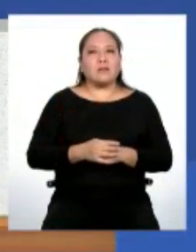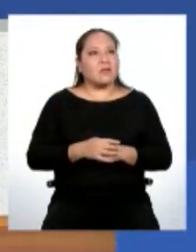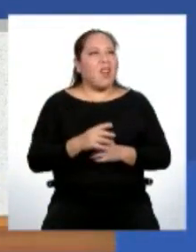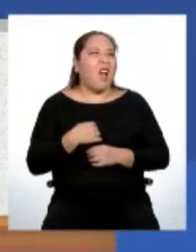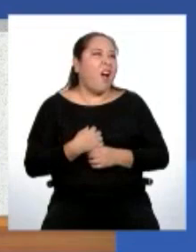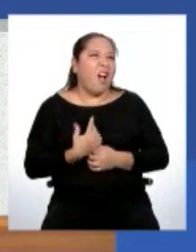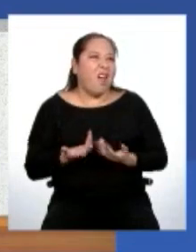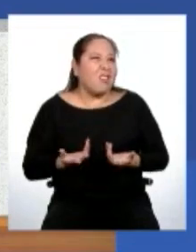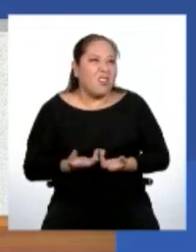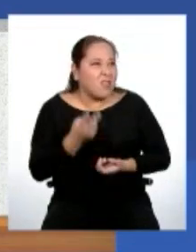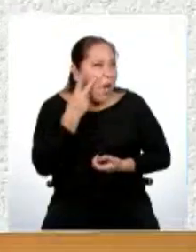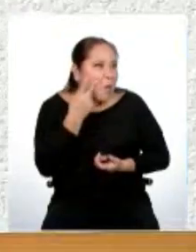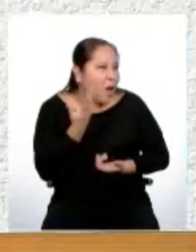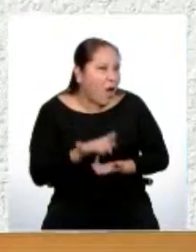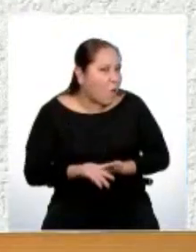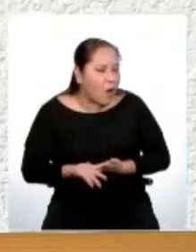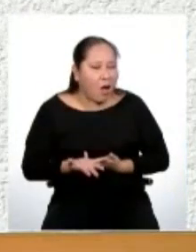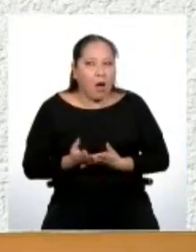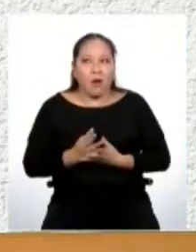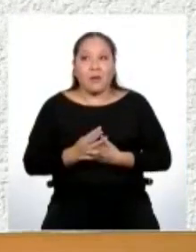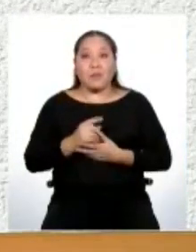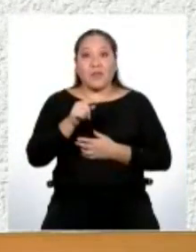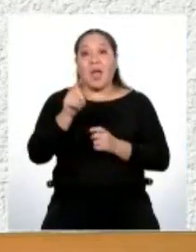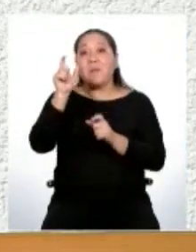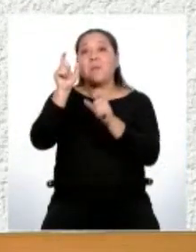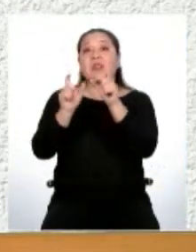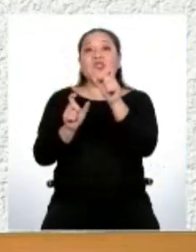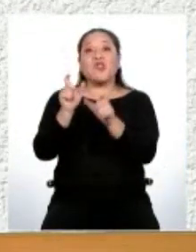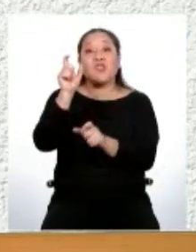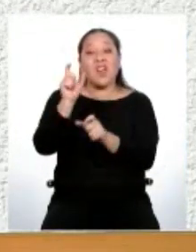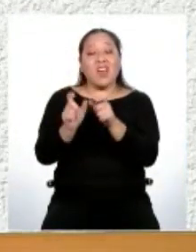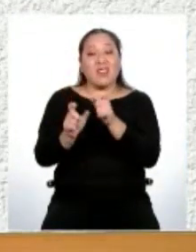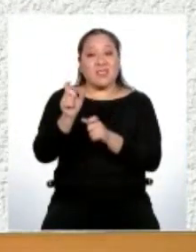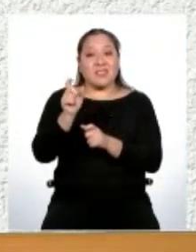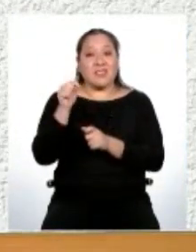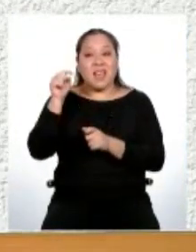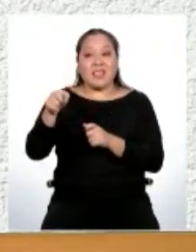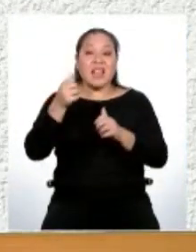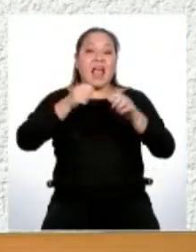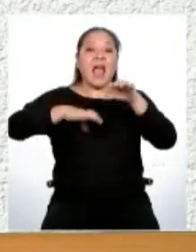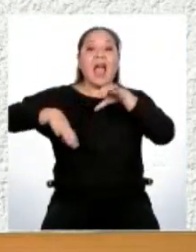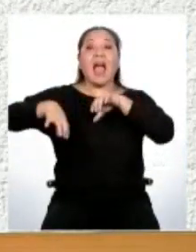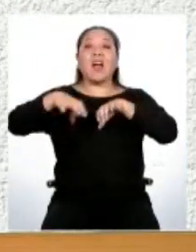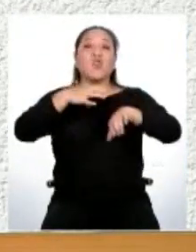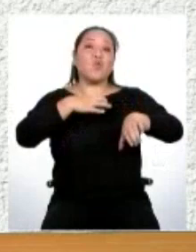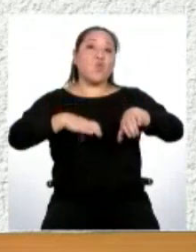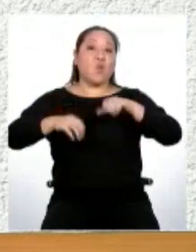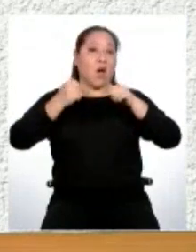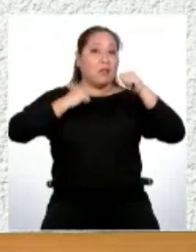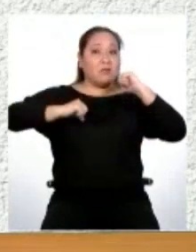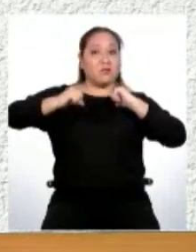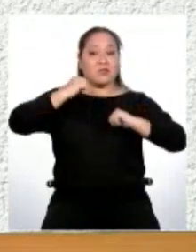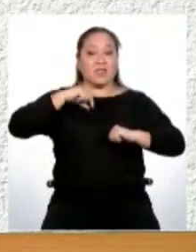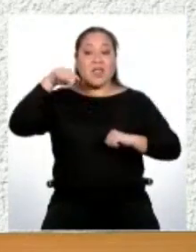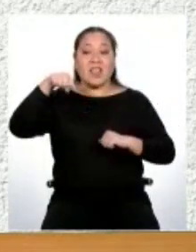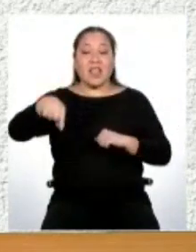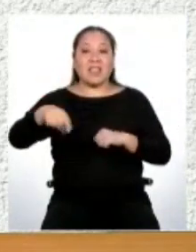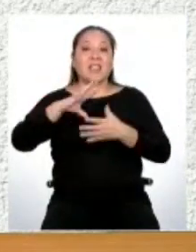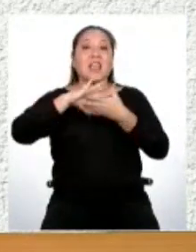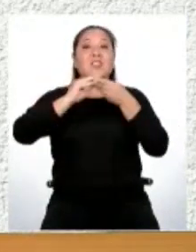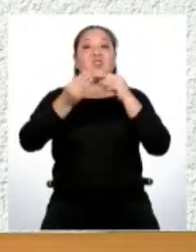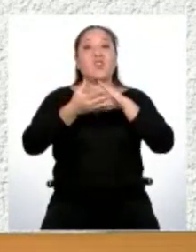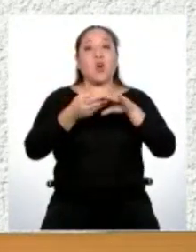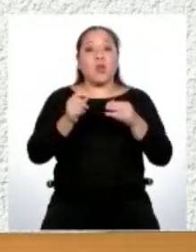seas picón. Los personajes son los que llevan la acción de la historia y dentro del formato de la escritura